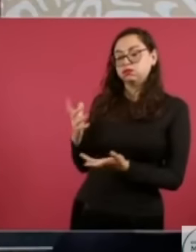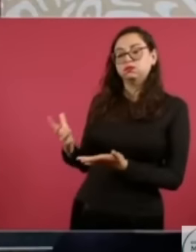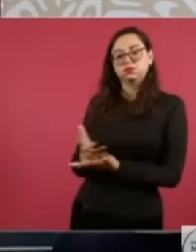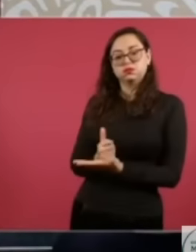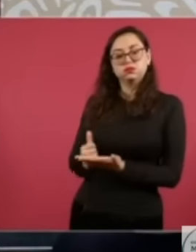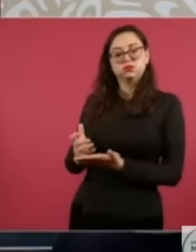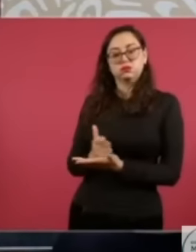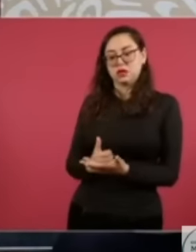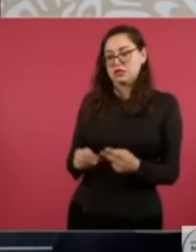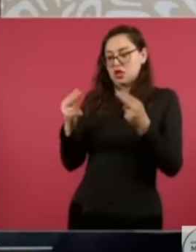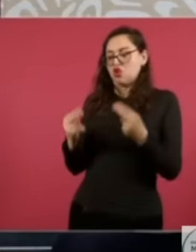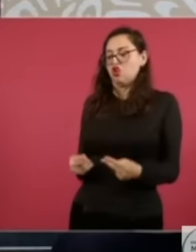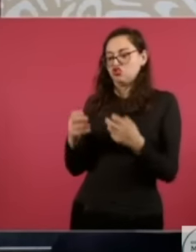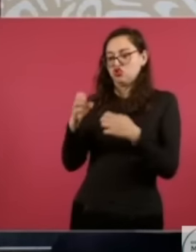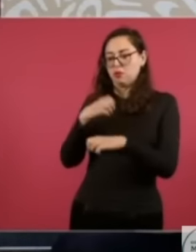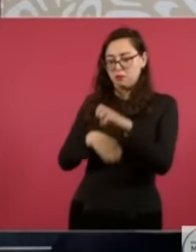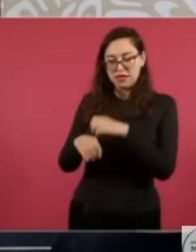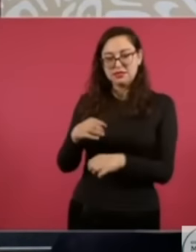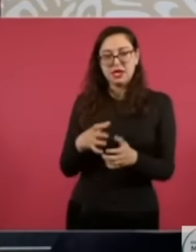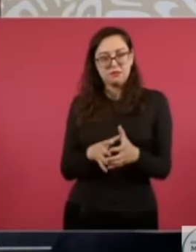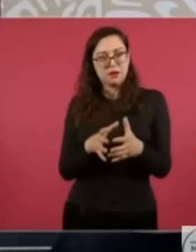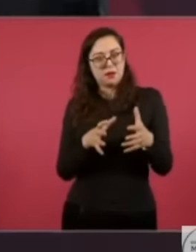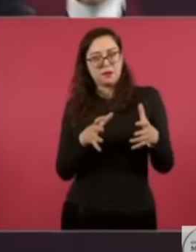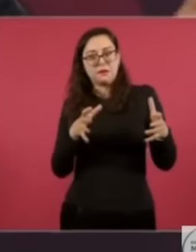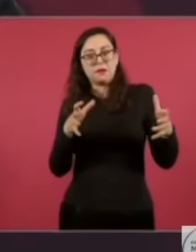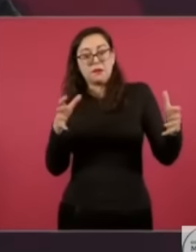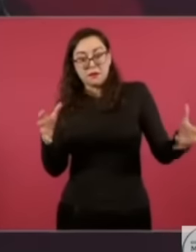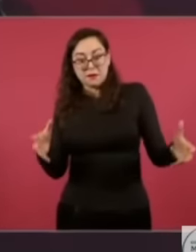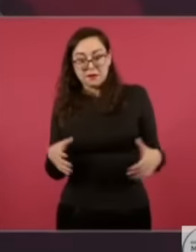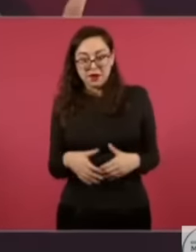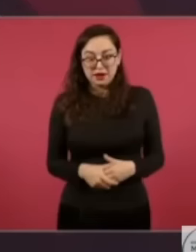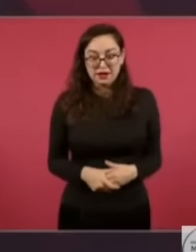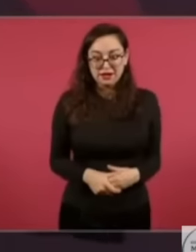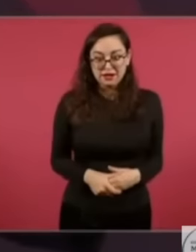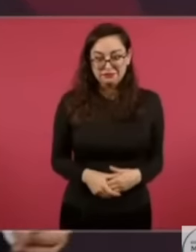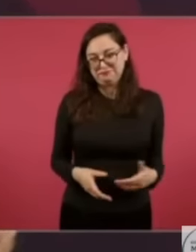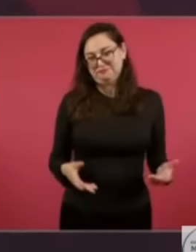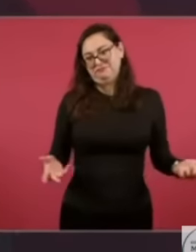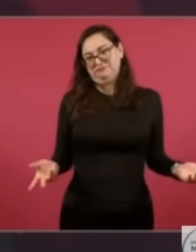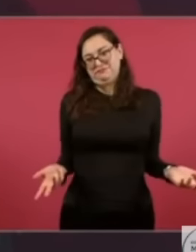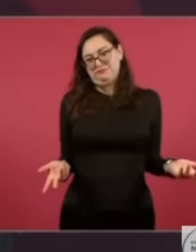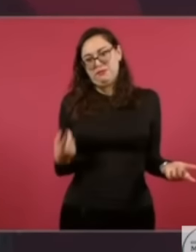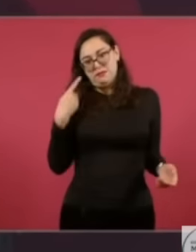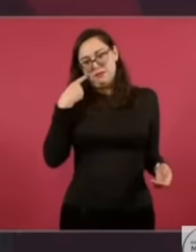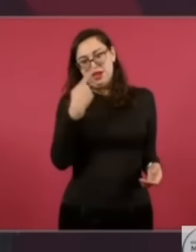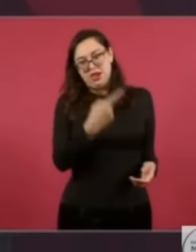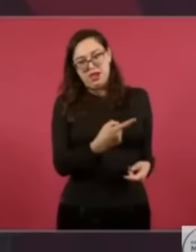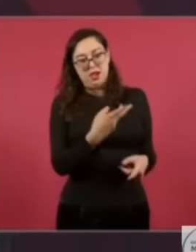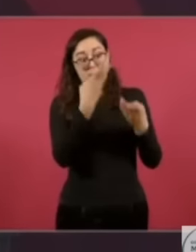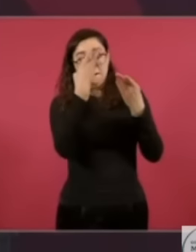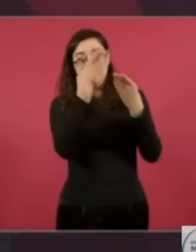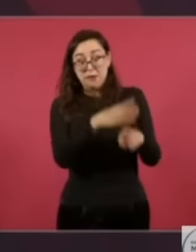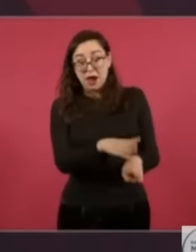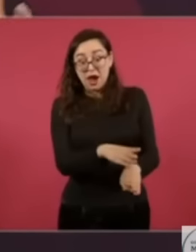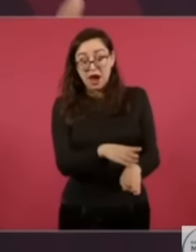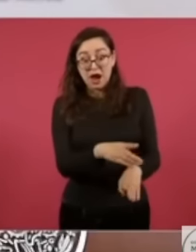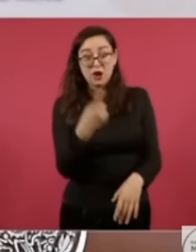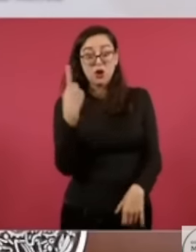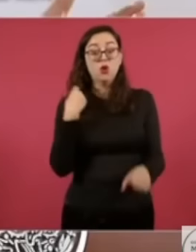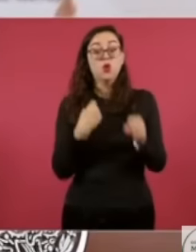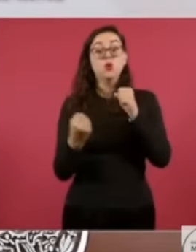industria. Bueno, acabo de decir que los banqueros beneficiaron el